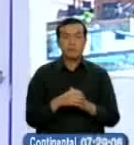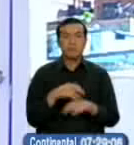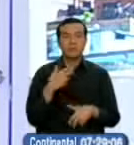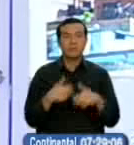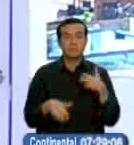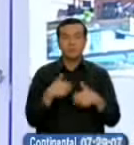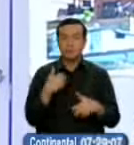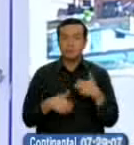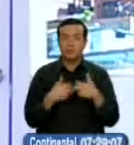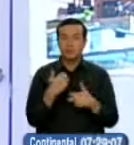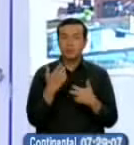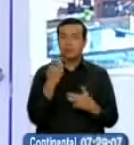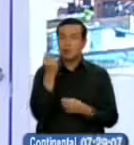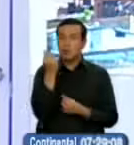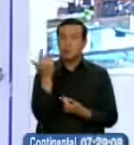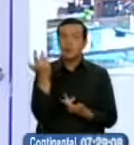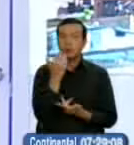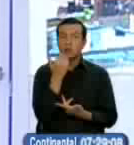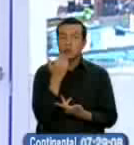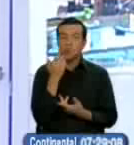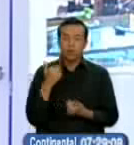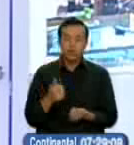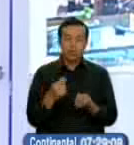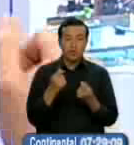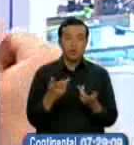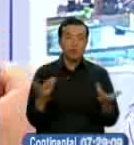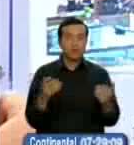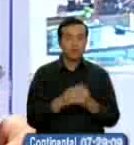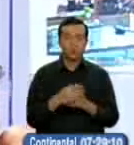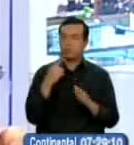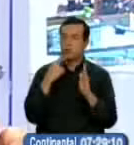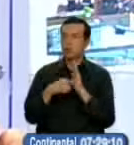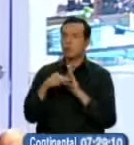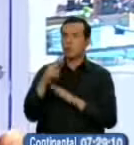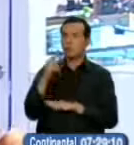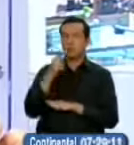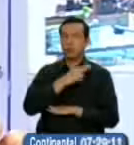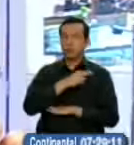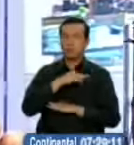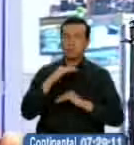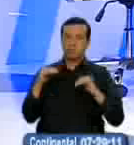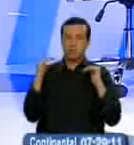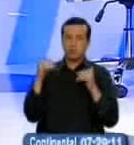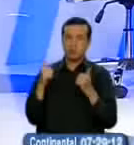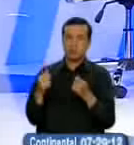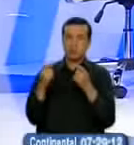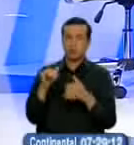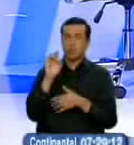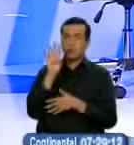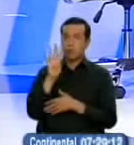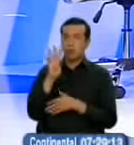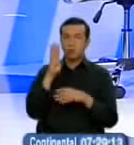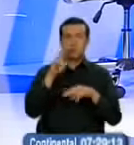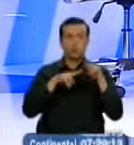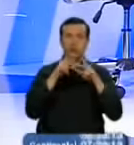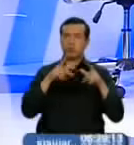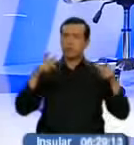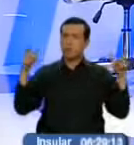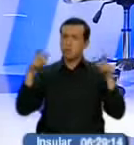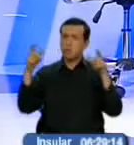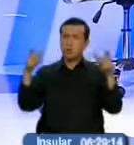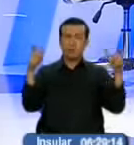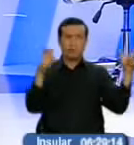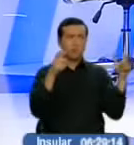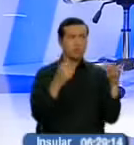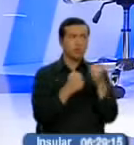no es solamente cantidad de recursos, sino cómo se gastan esos recursos. Por ejemplo, en el tema de educación superior, en vez de gastar en esas cuatro mega universidades, se debe sea